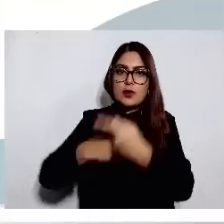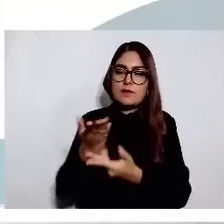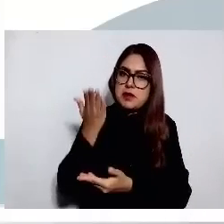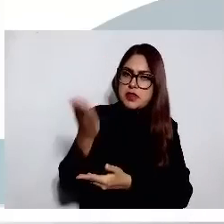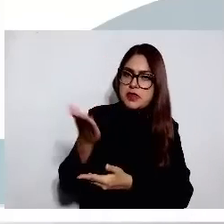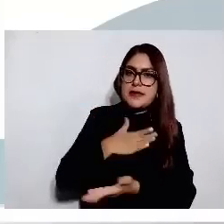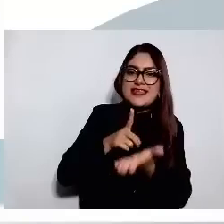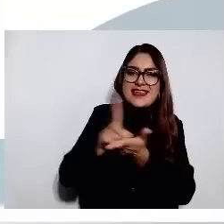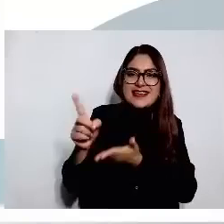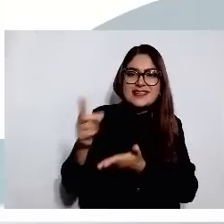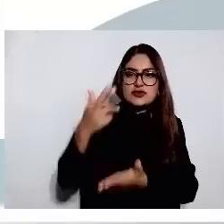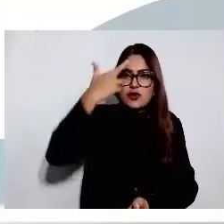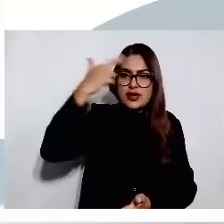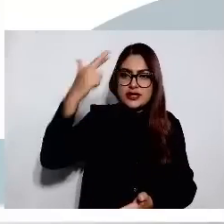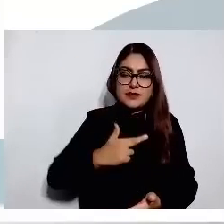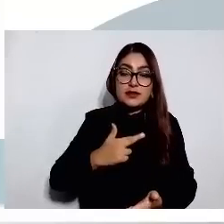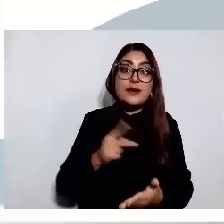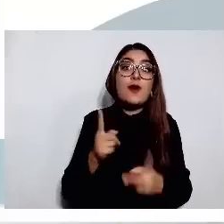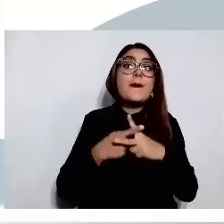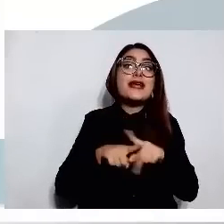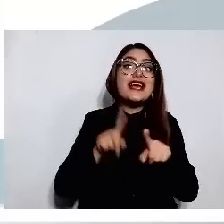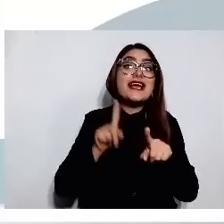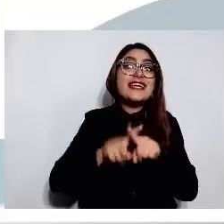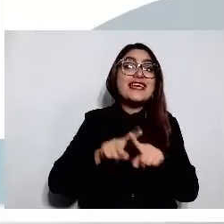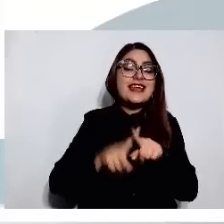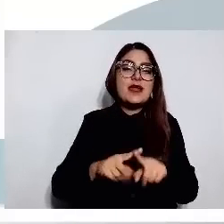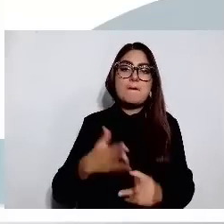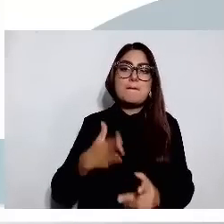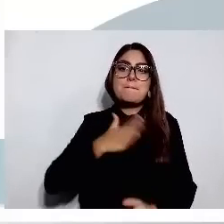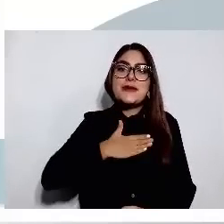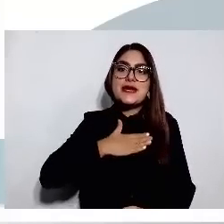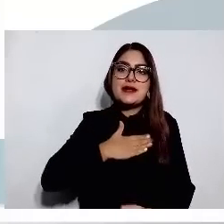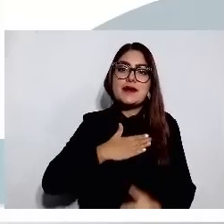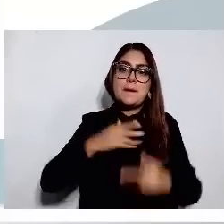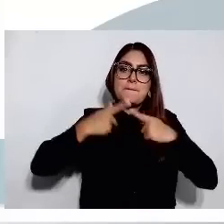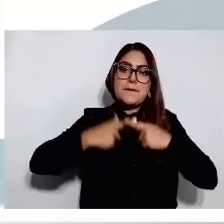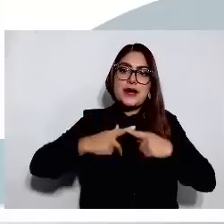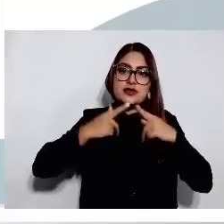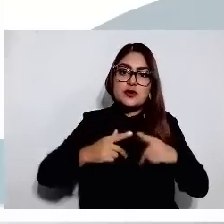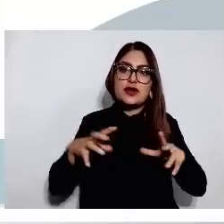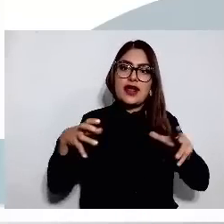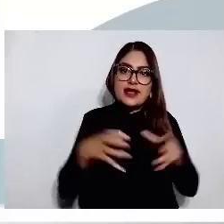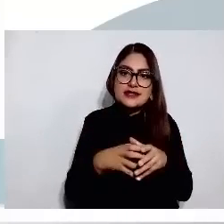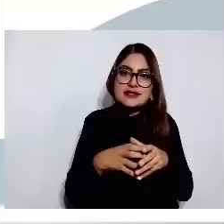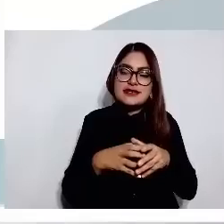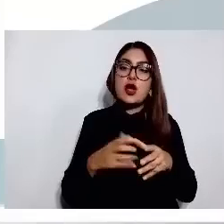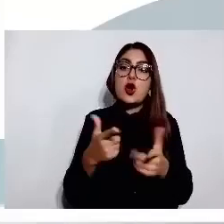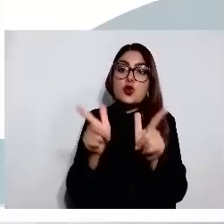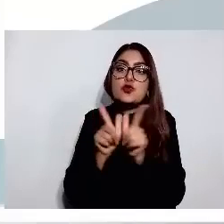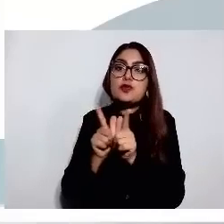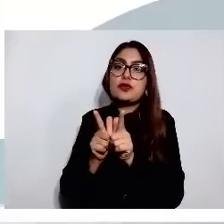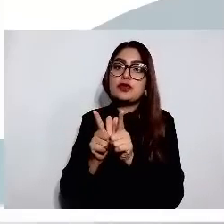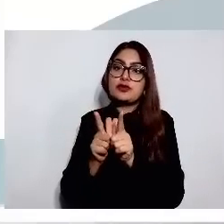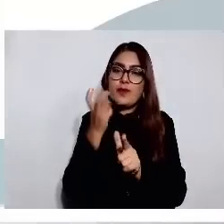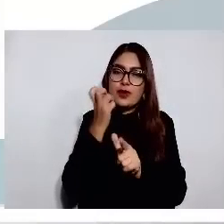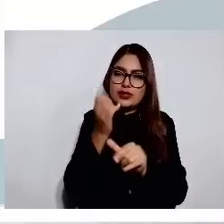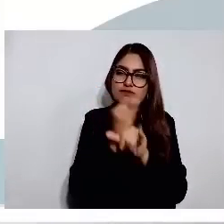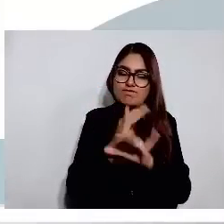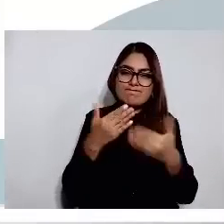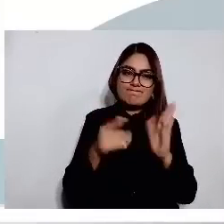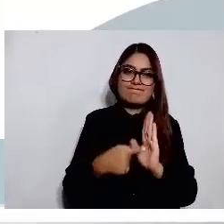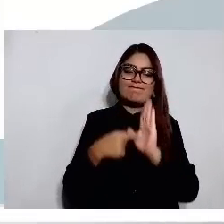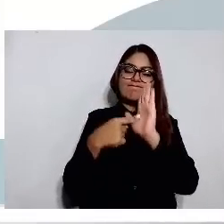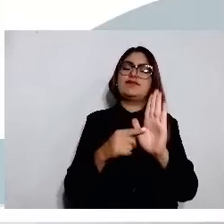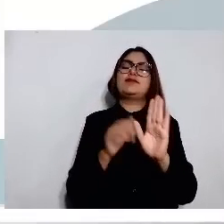las personas, desde los grupos, y por eso la transparencia es importante. Incluso una vez que llegues a un tipo de procedimiento, vas a